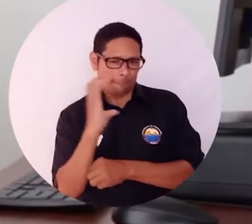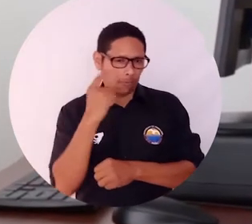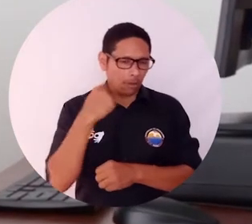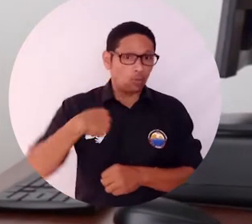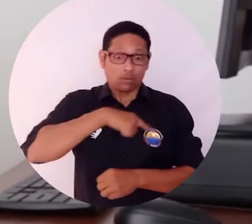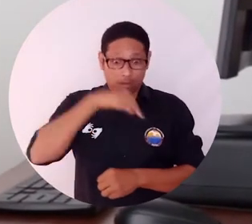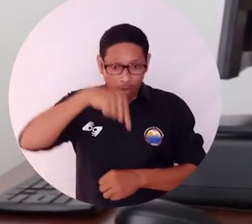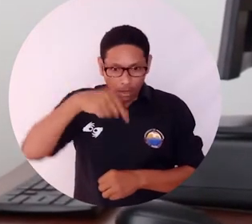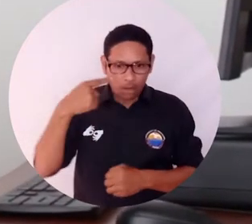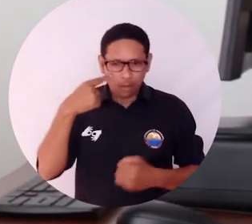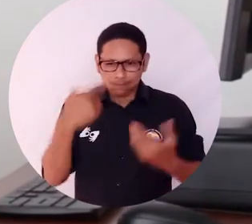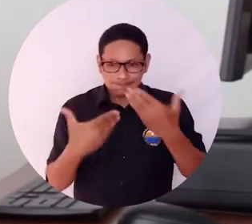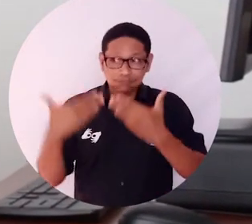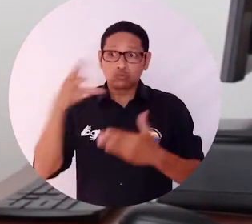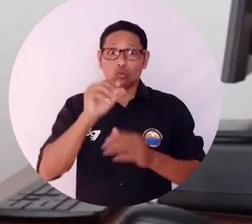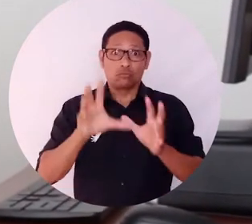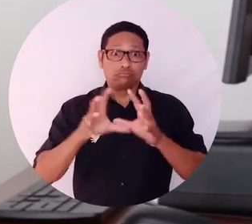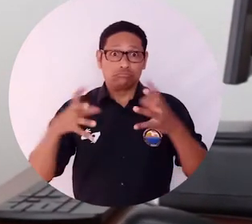decir el mundo entero,